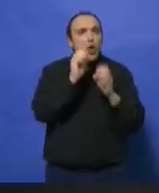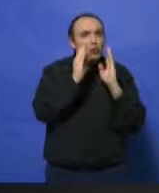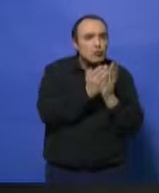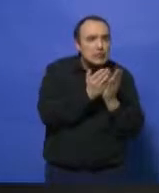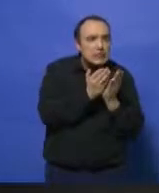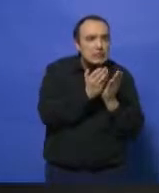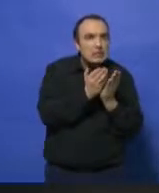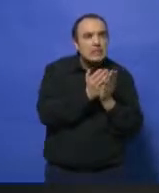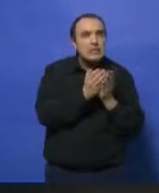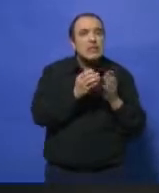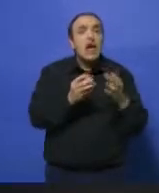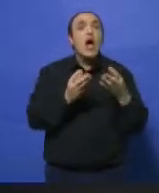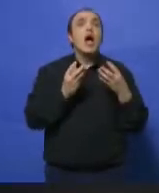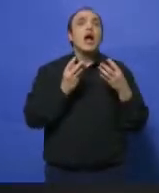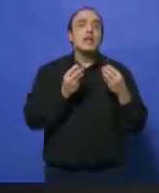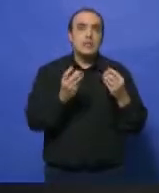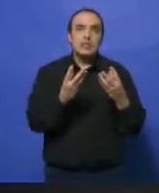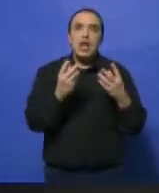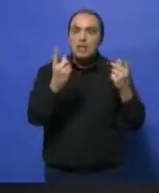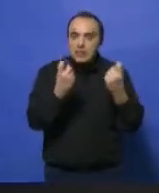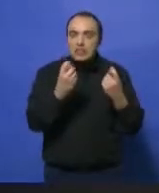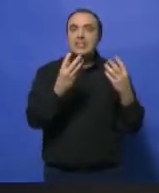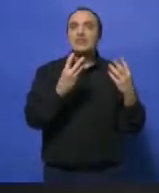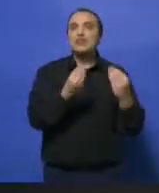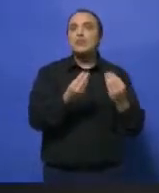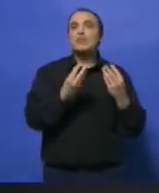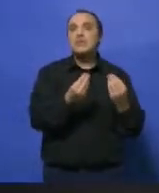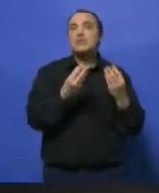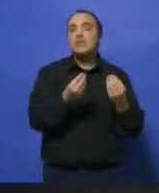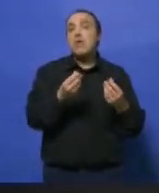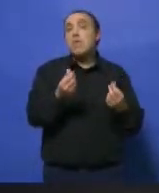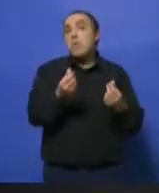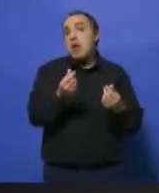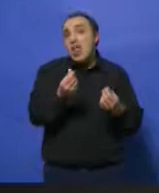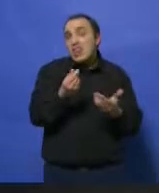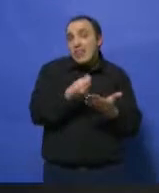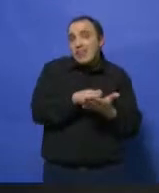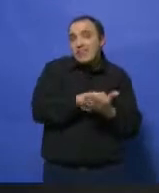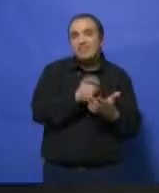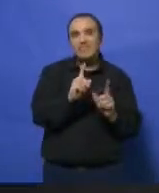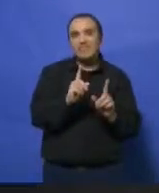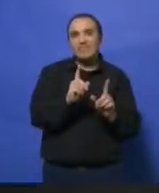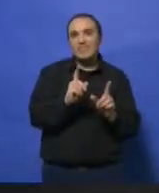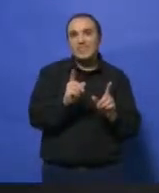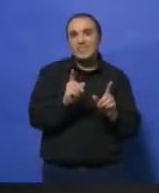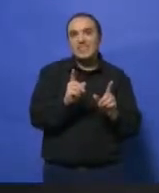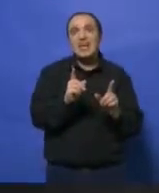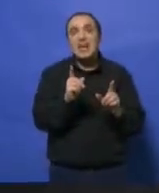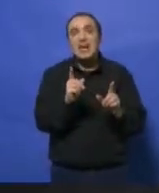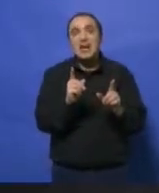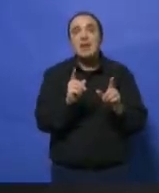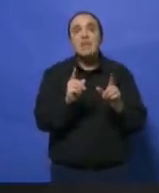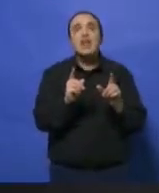de una mano para poder llegar a concretarlo. No solo fondos económicos, como lo decía, y que forma parte también del método de recolección